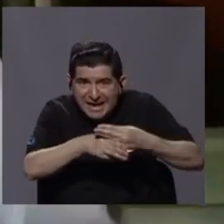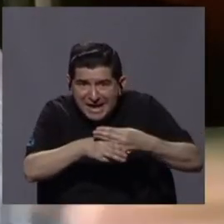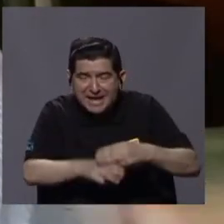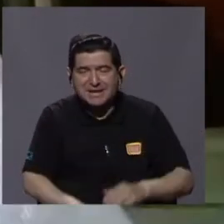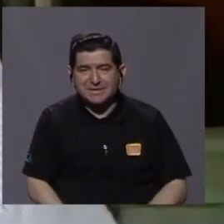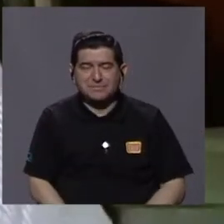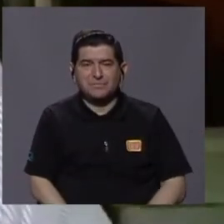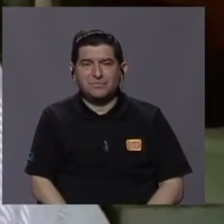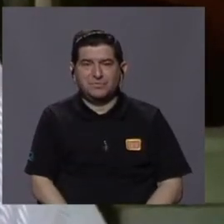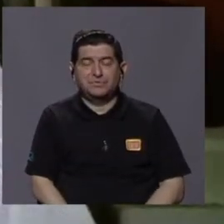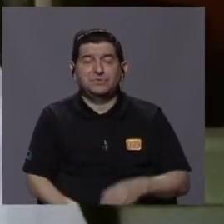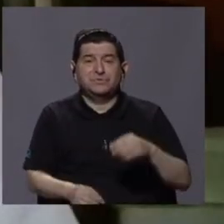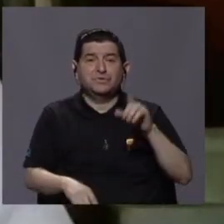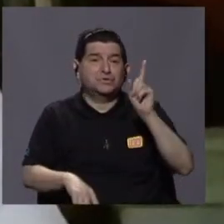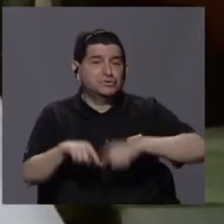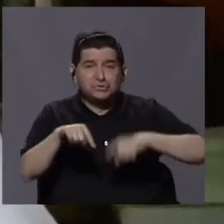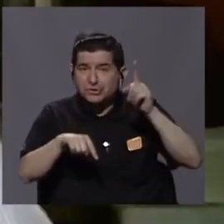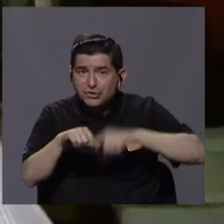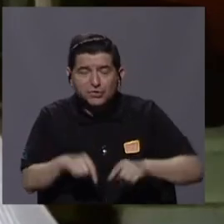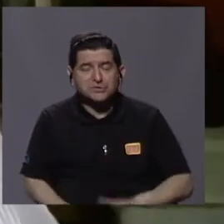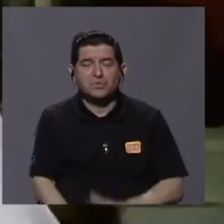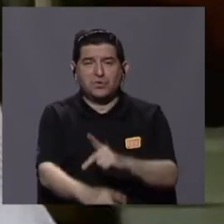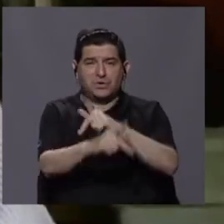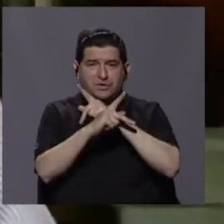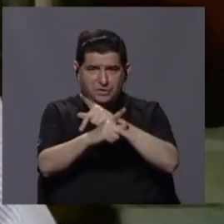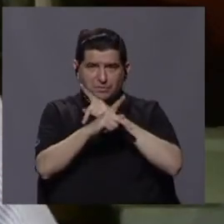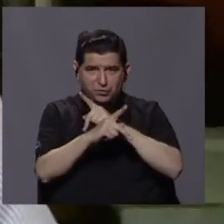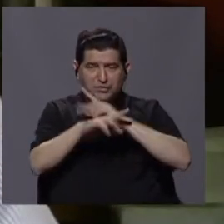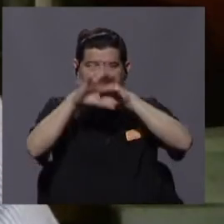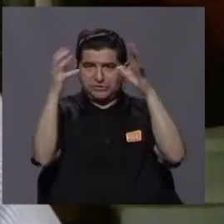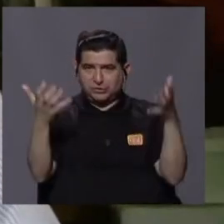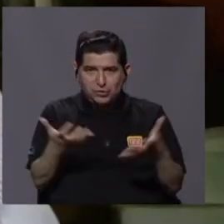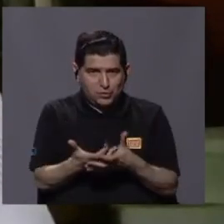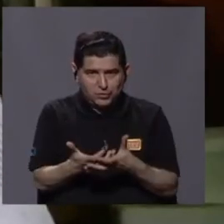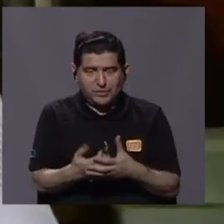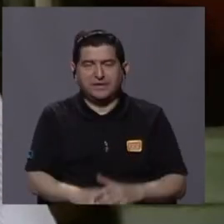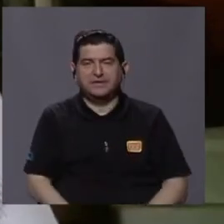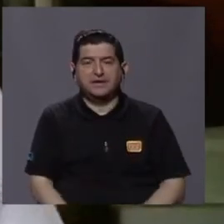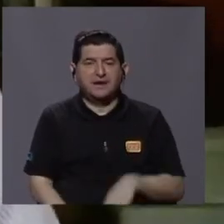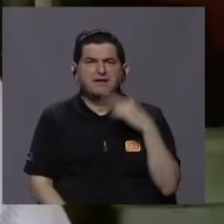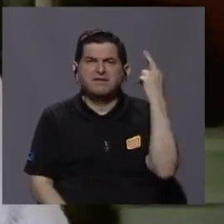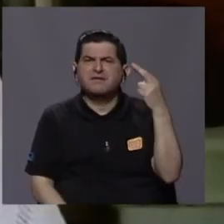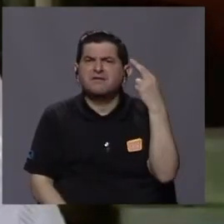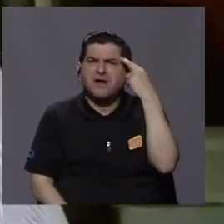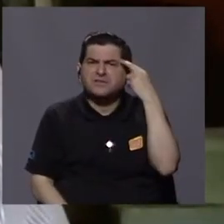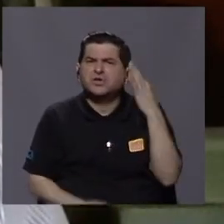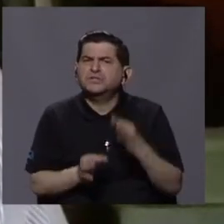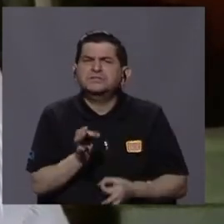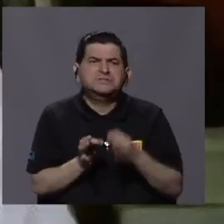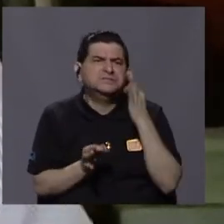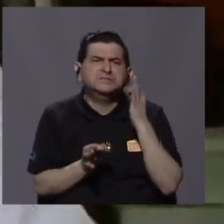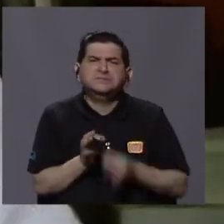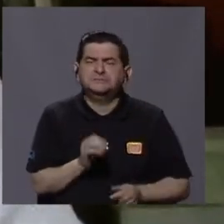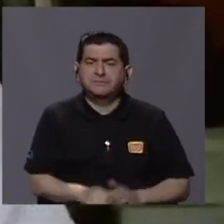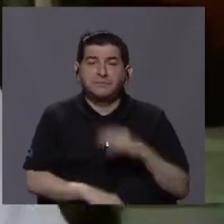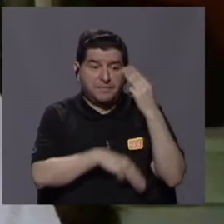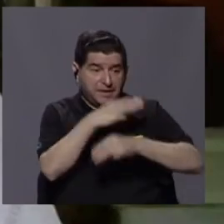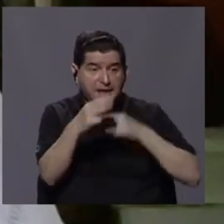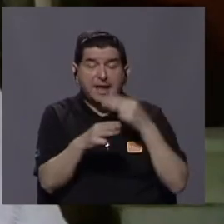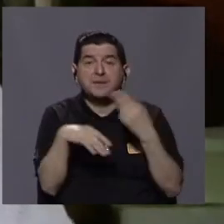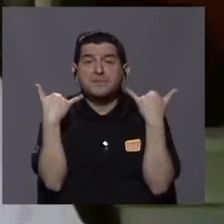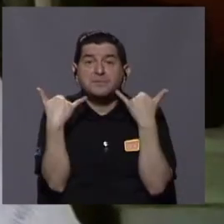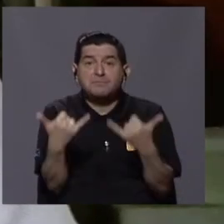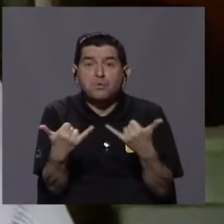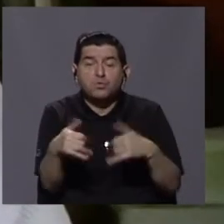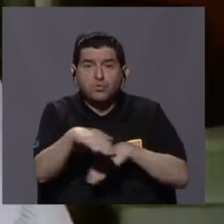si no se logra una inmunidad global y eso es por una razón sencilla y sima el mundo de hoy en